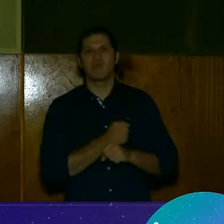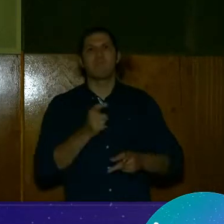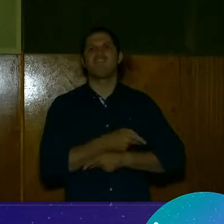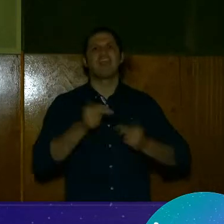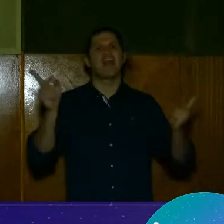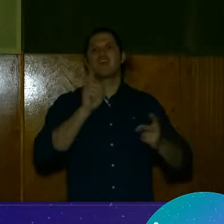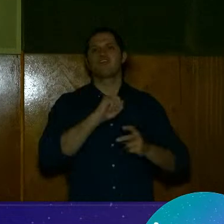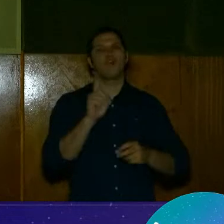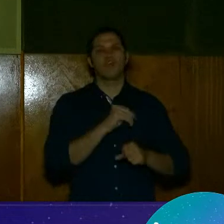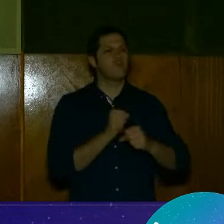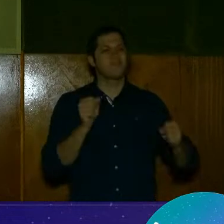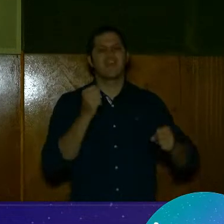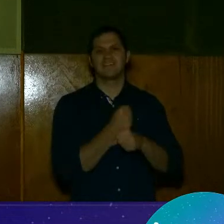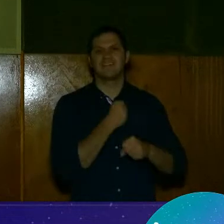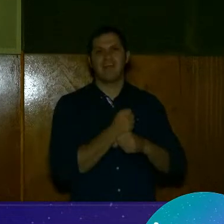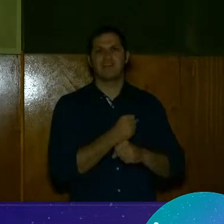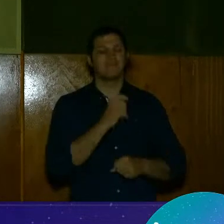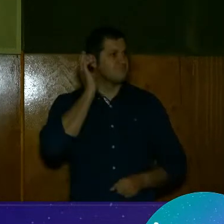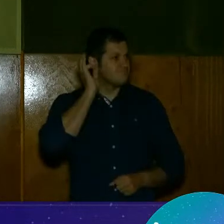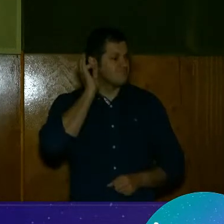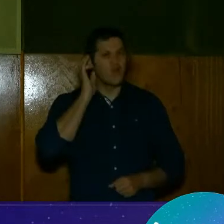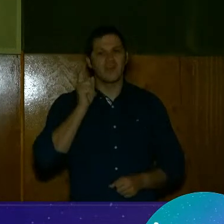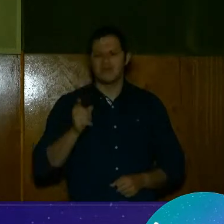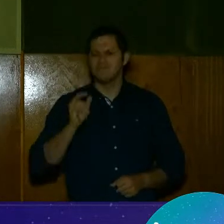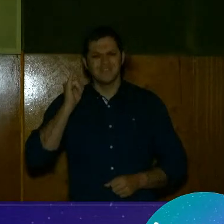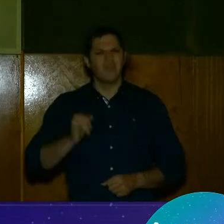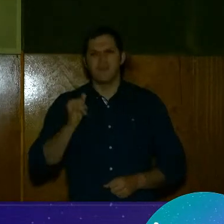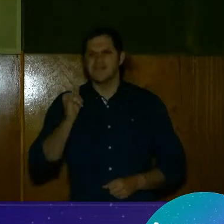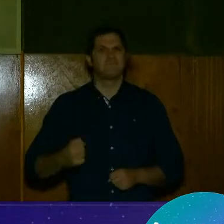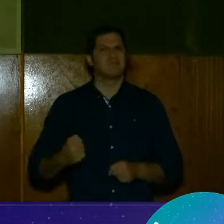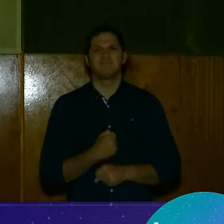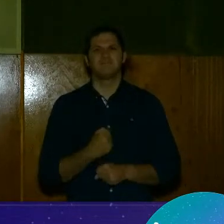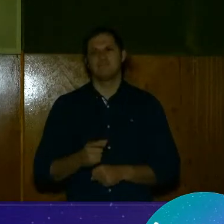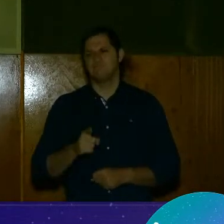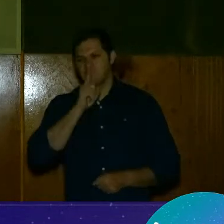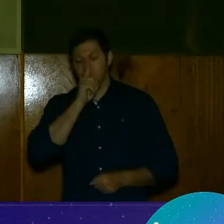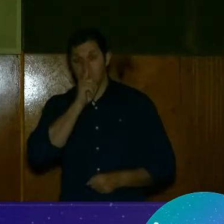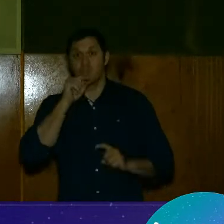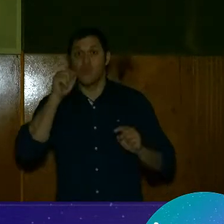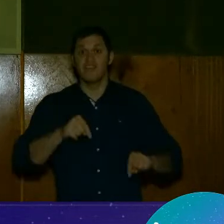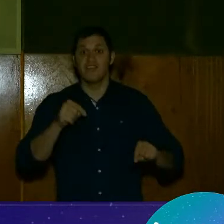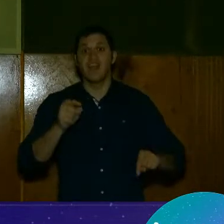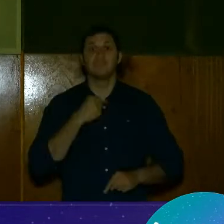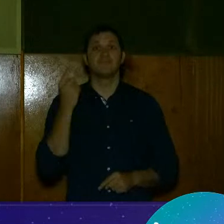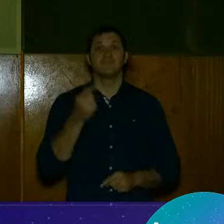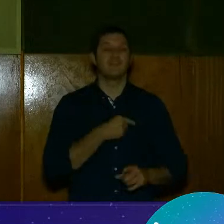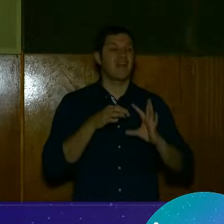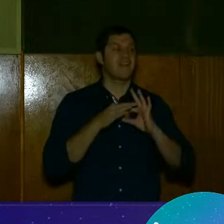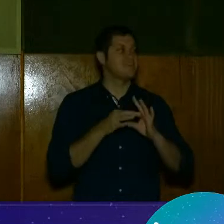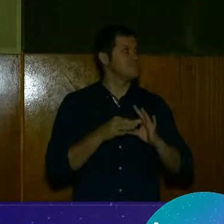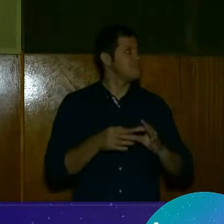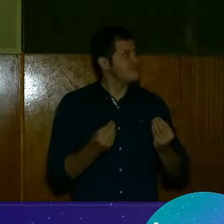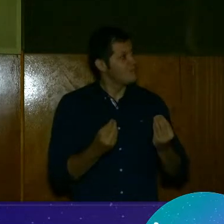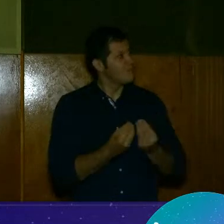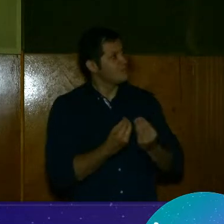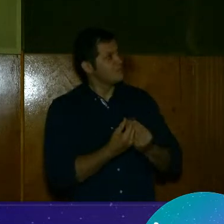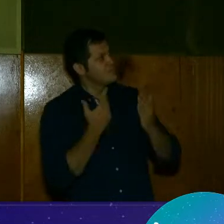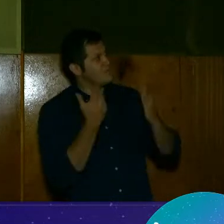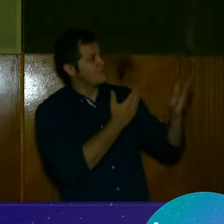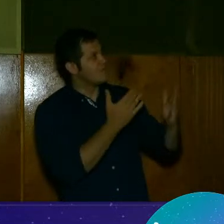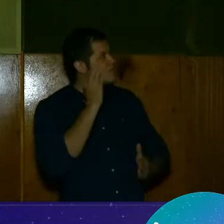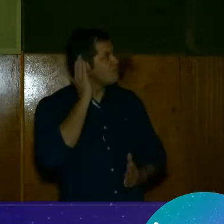y que por alguna razón no firmó el paper porque qué sé yo las mujeres no podían publicar las mujeres no podían